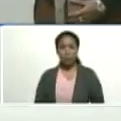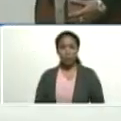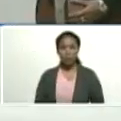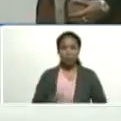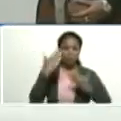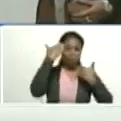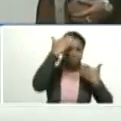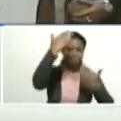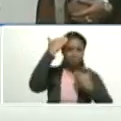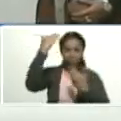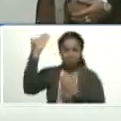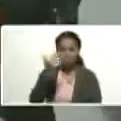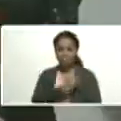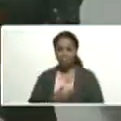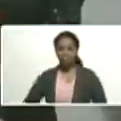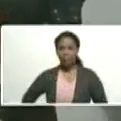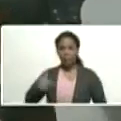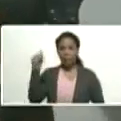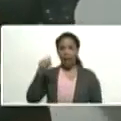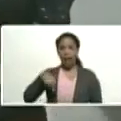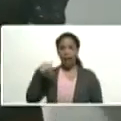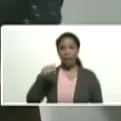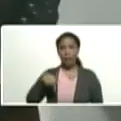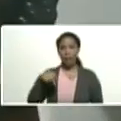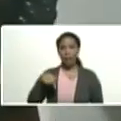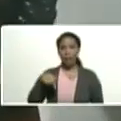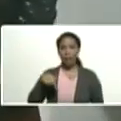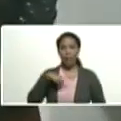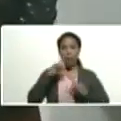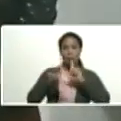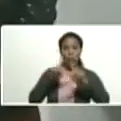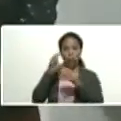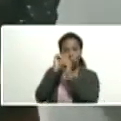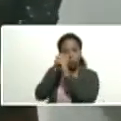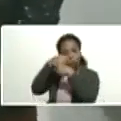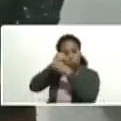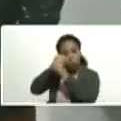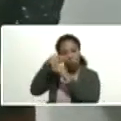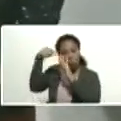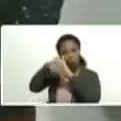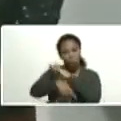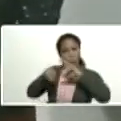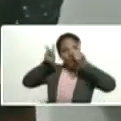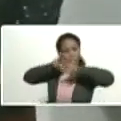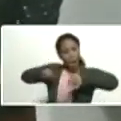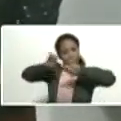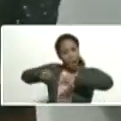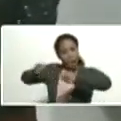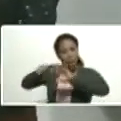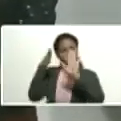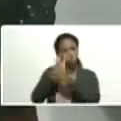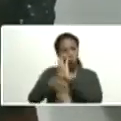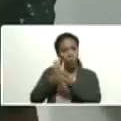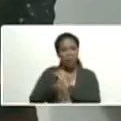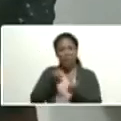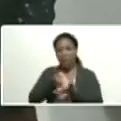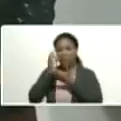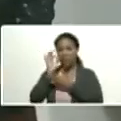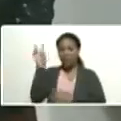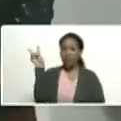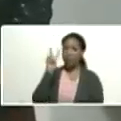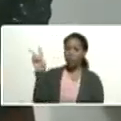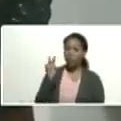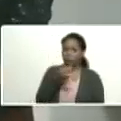Saludos, presidente, desde nuestro laboratorio de FECBE, la Fundación para la Excelencia del Café